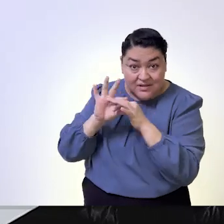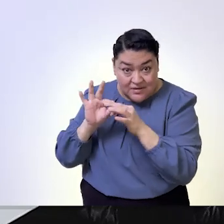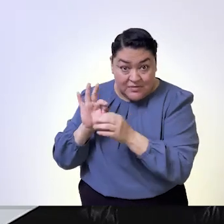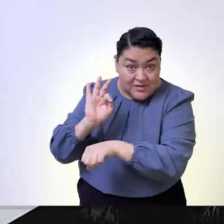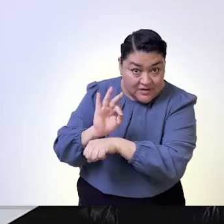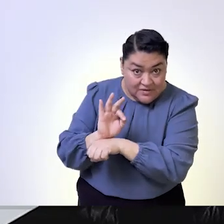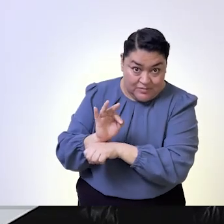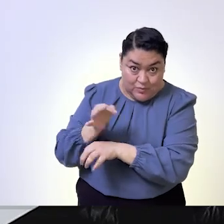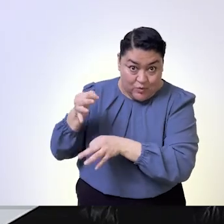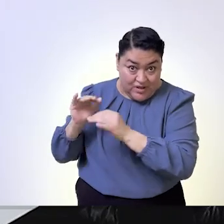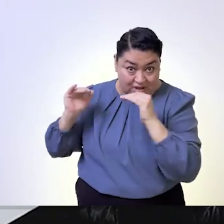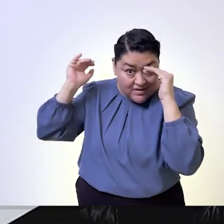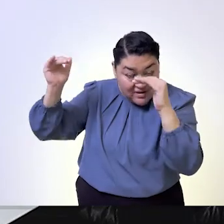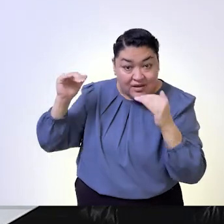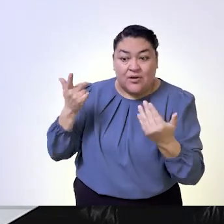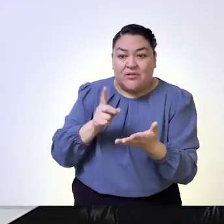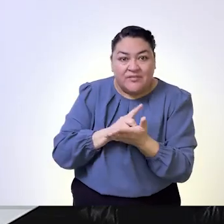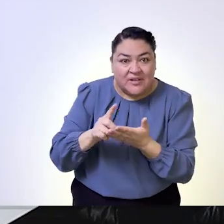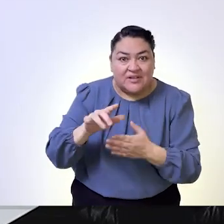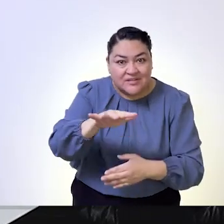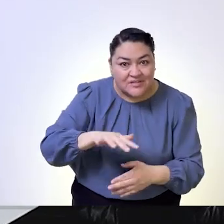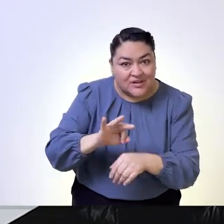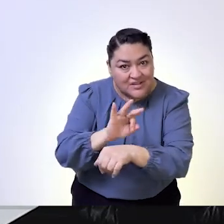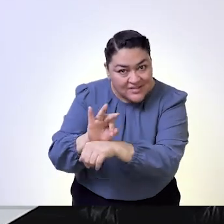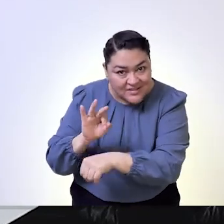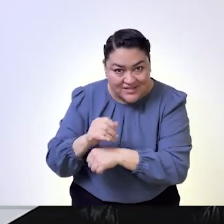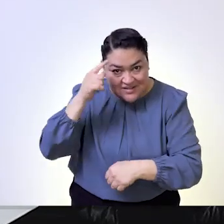partir de arrancar estos derechos